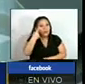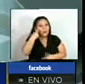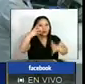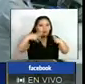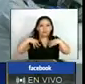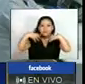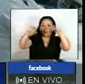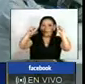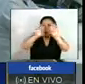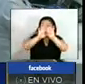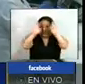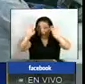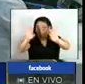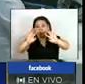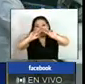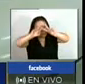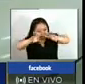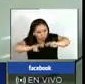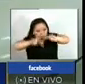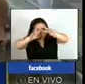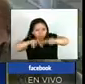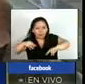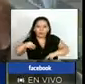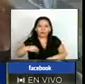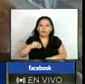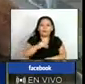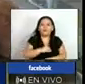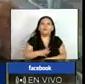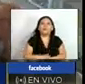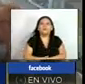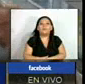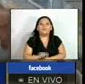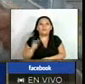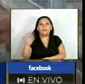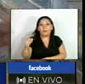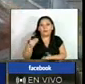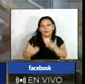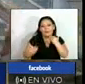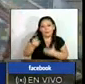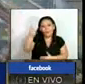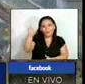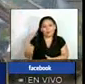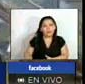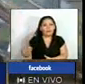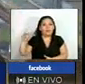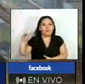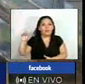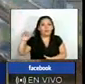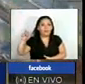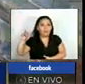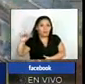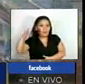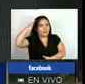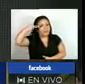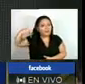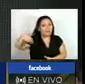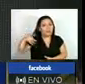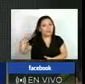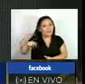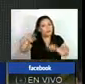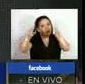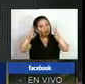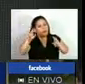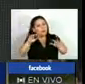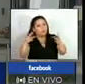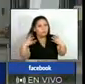en general y la investigación médica específicamente, como explica Carrie Funk, directora de Investigaciones sobre Ciencia